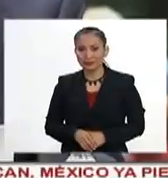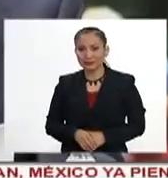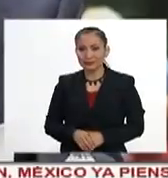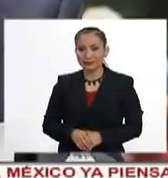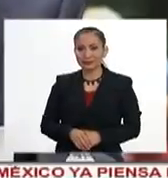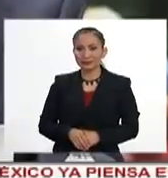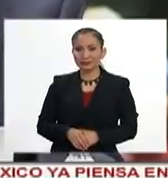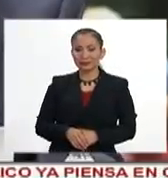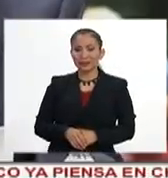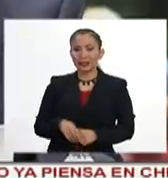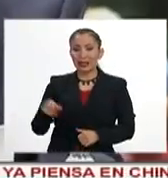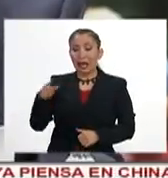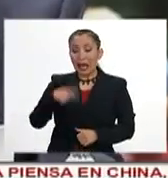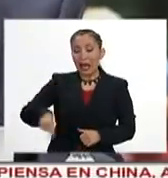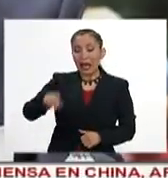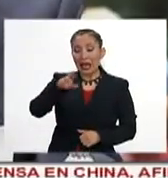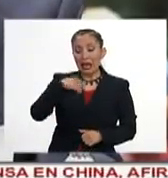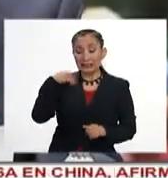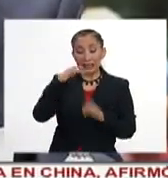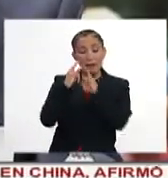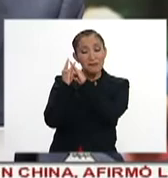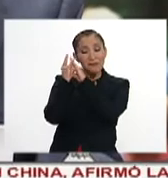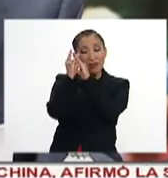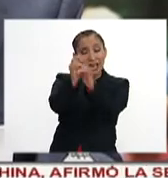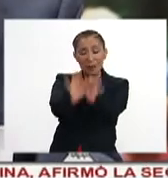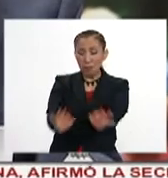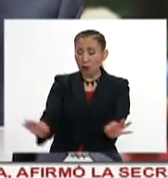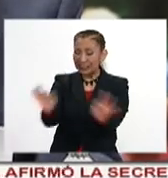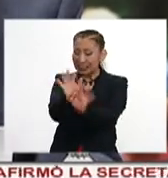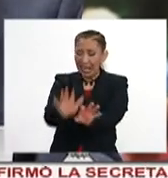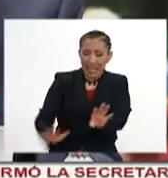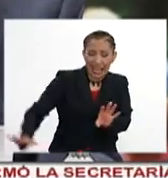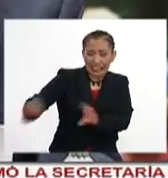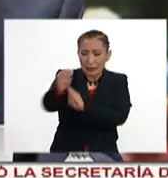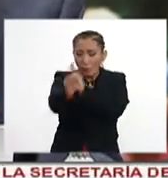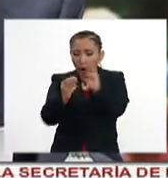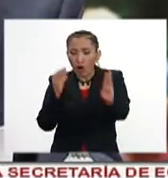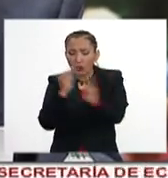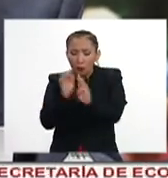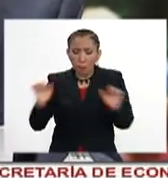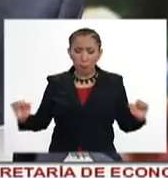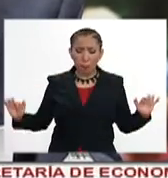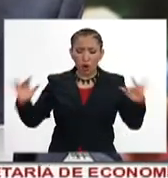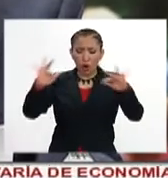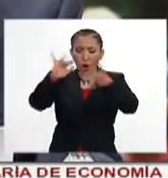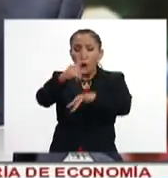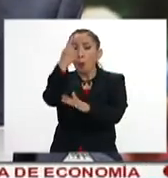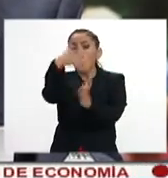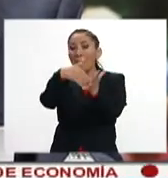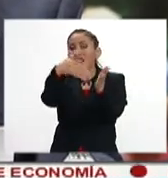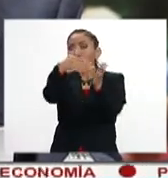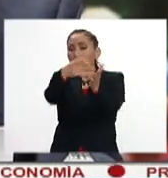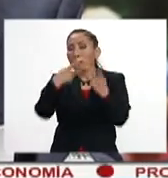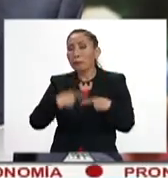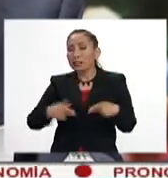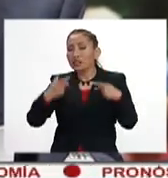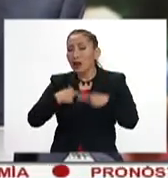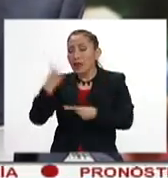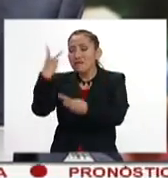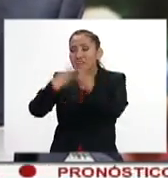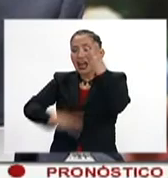El NRA es la feria más importante del mundo, al congregar a cerca de 1 millón de